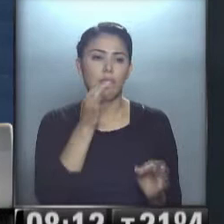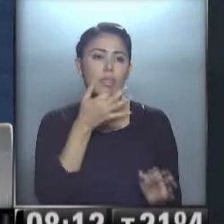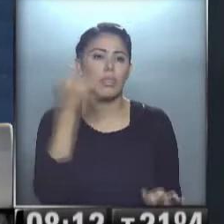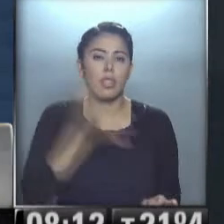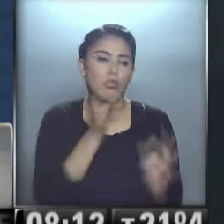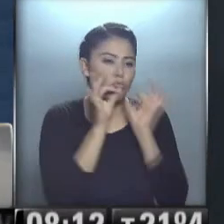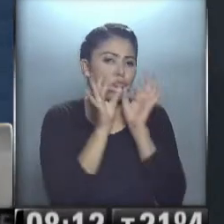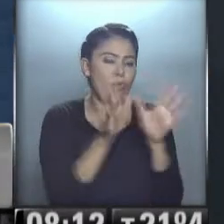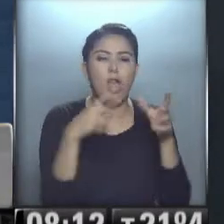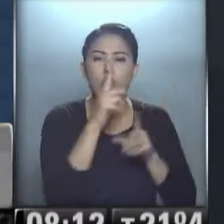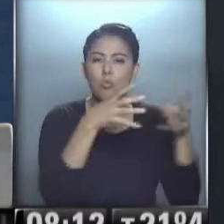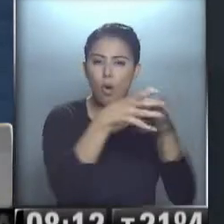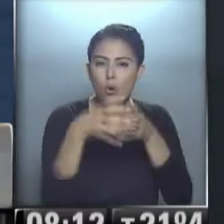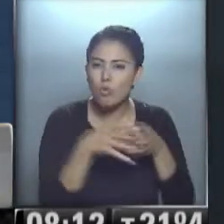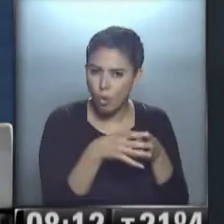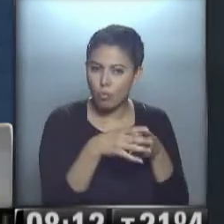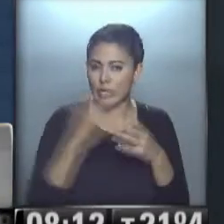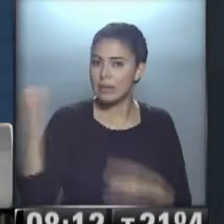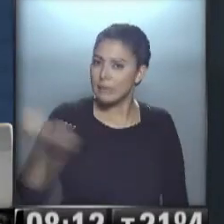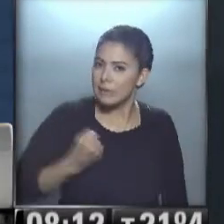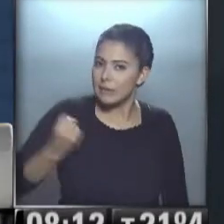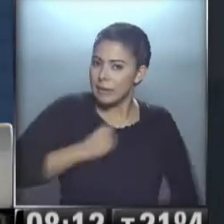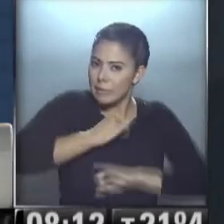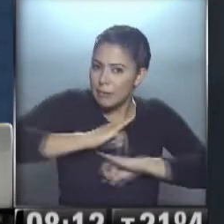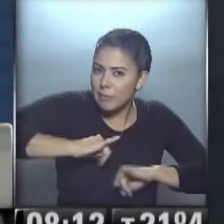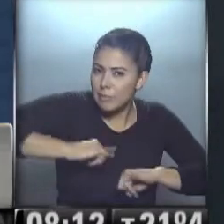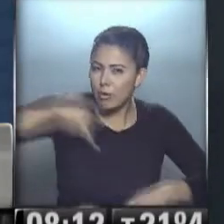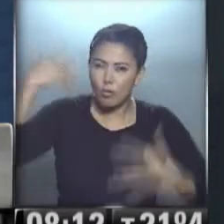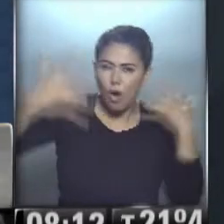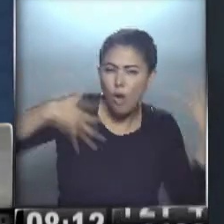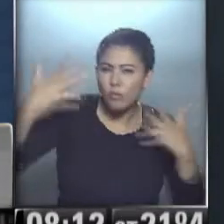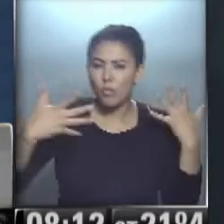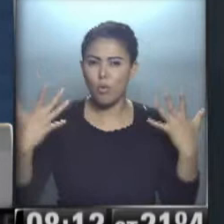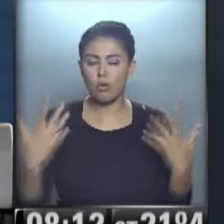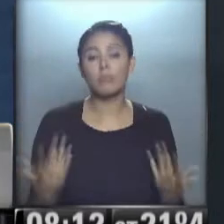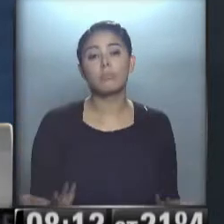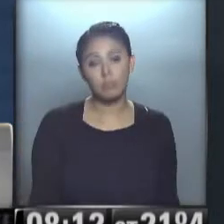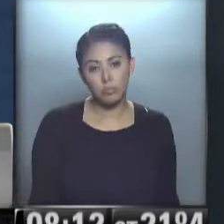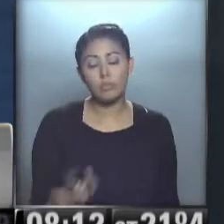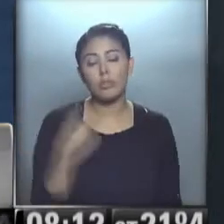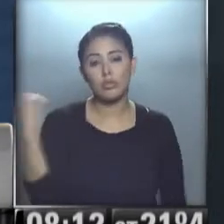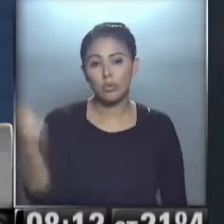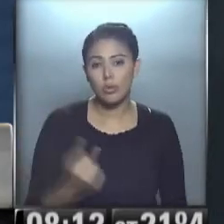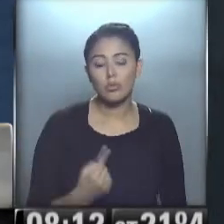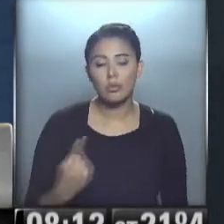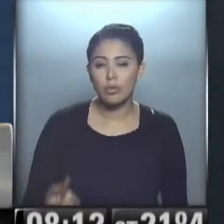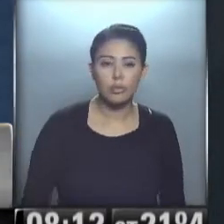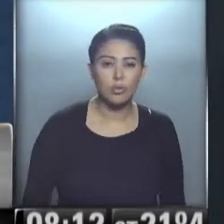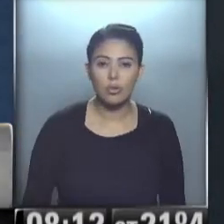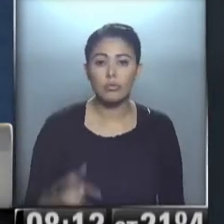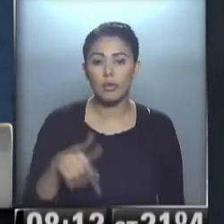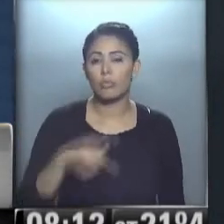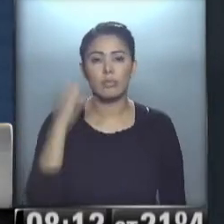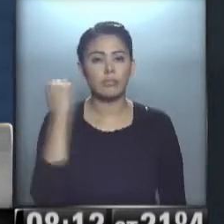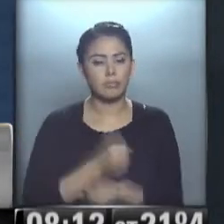e intencionadas de grupos que pretenden generar caos y zozobra. Por eso nosotros hemos tenido una